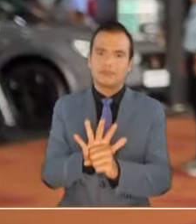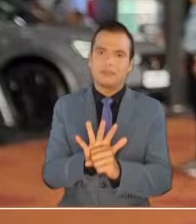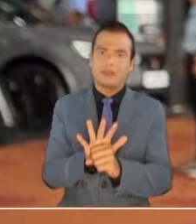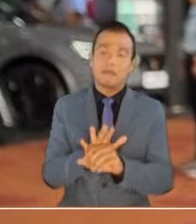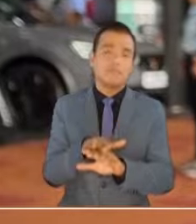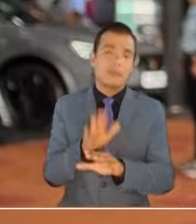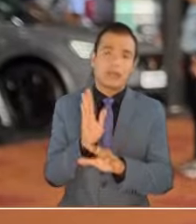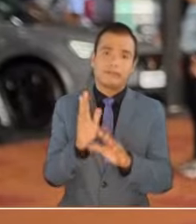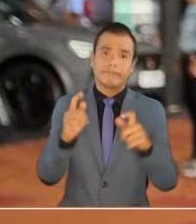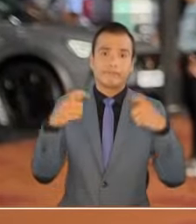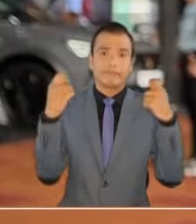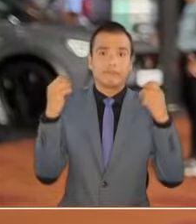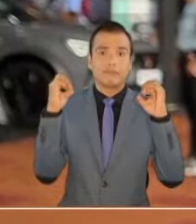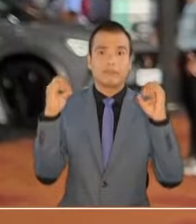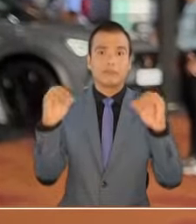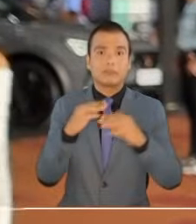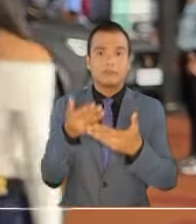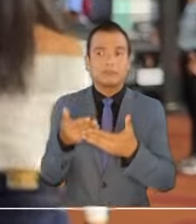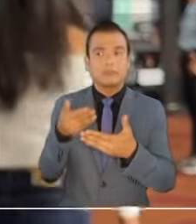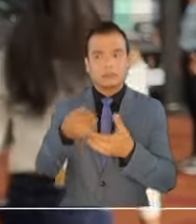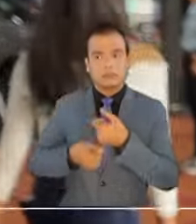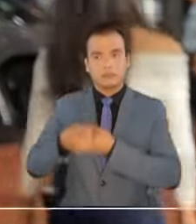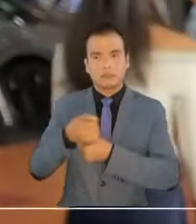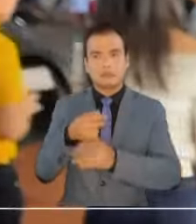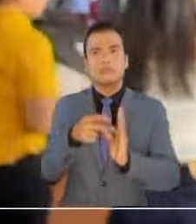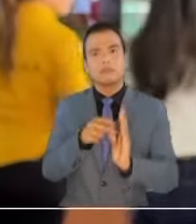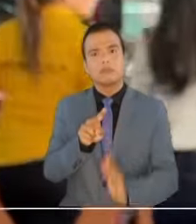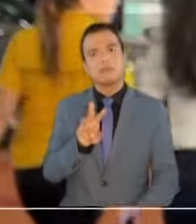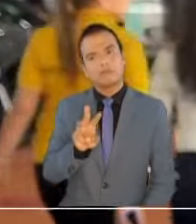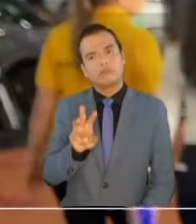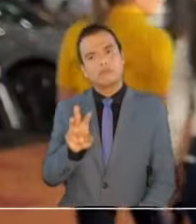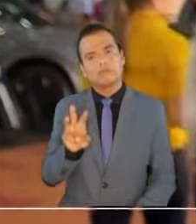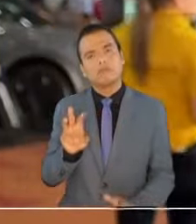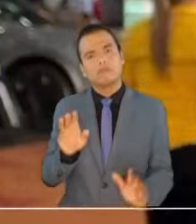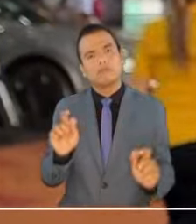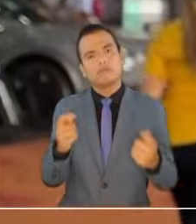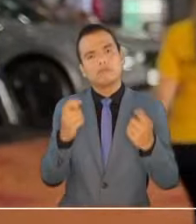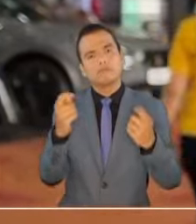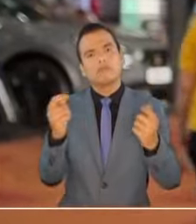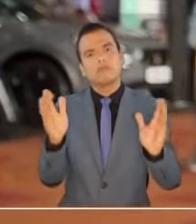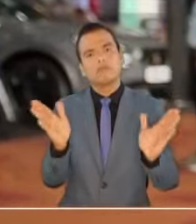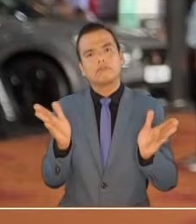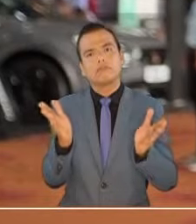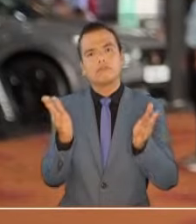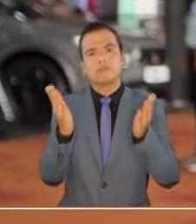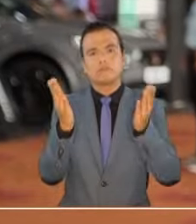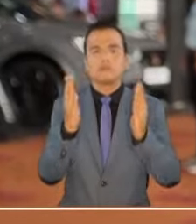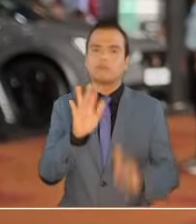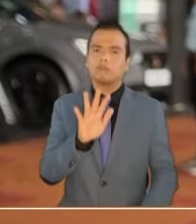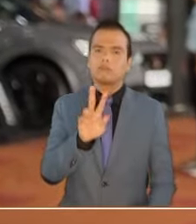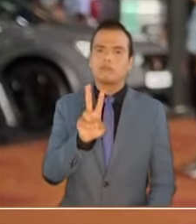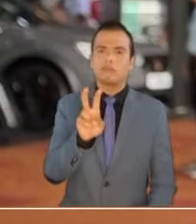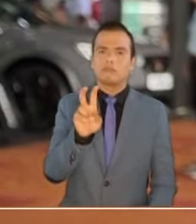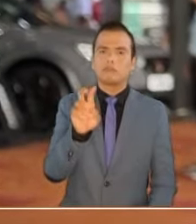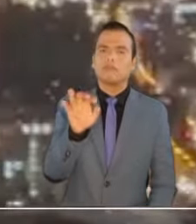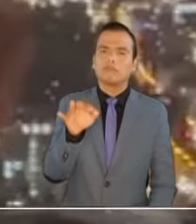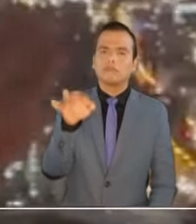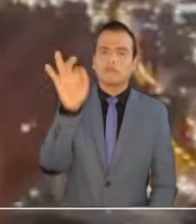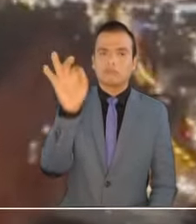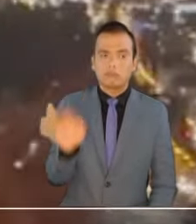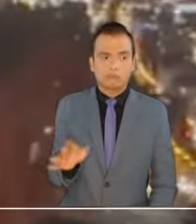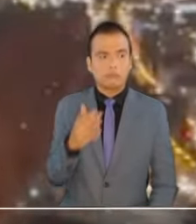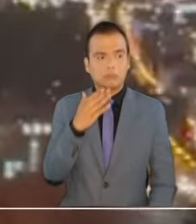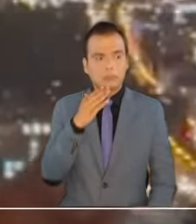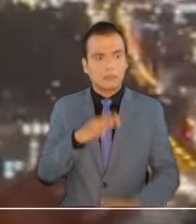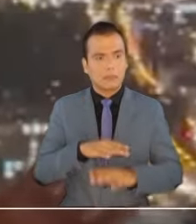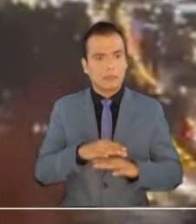del 47%. Con la feria hubo una mejora significativa porque logramos vender 1.200 vehículos de las diferentes marcas. En